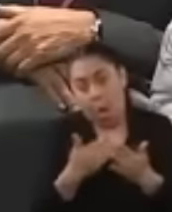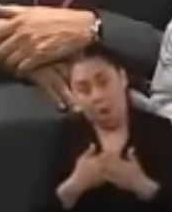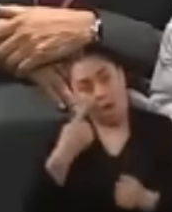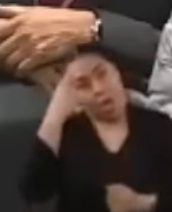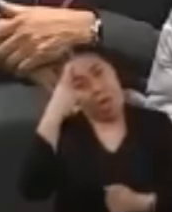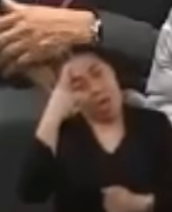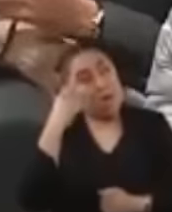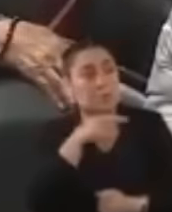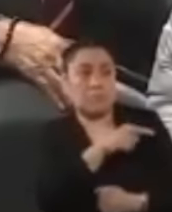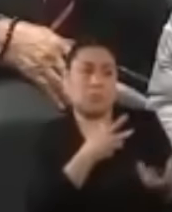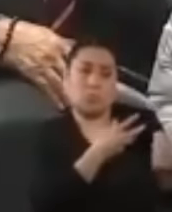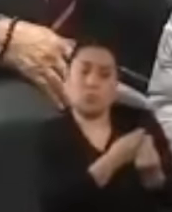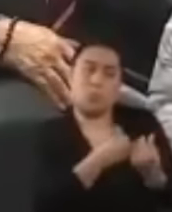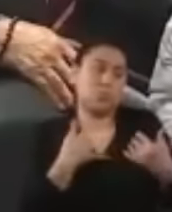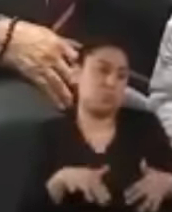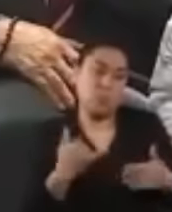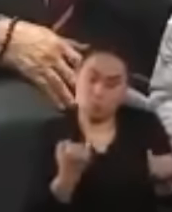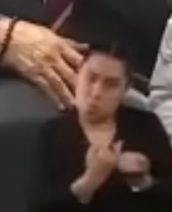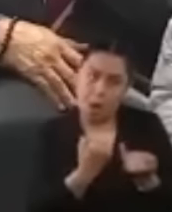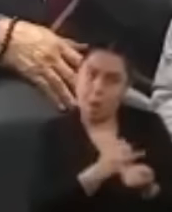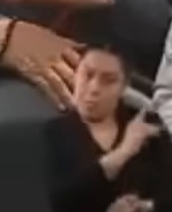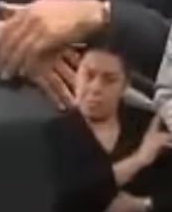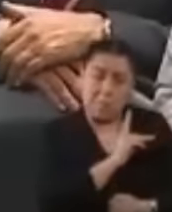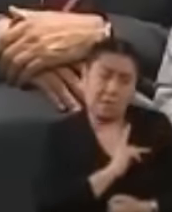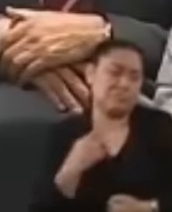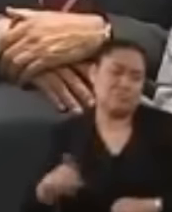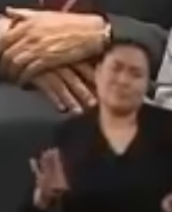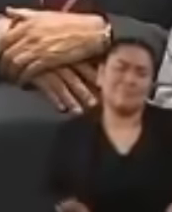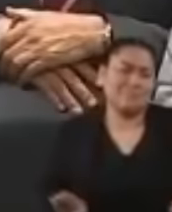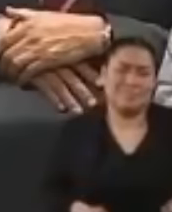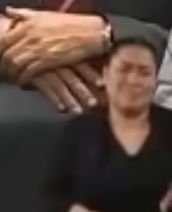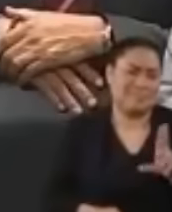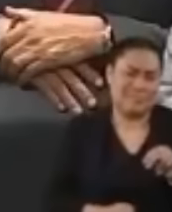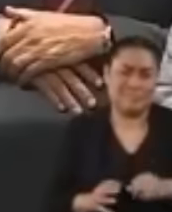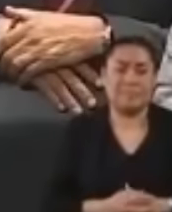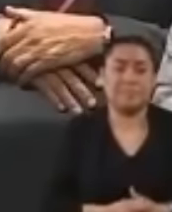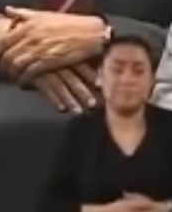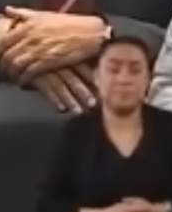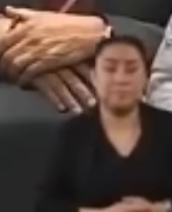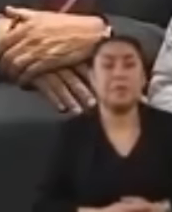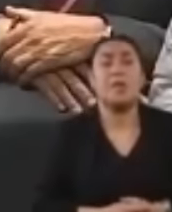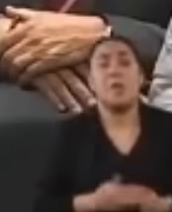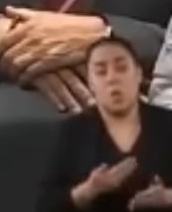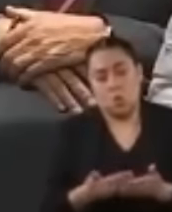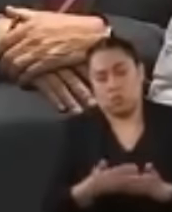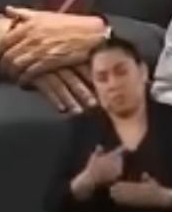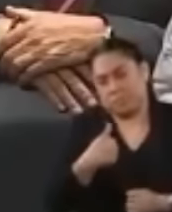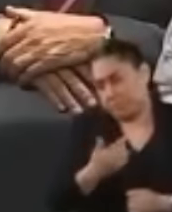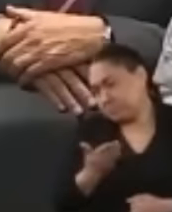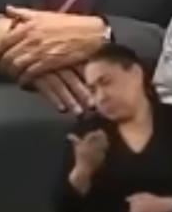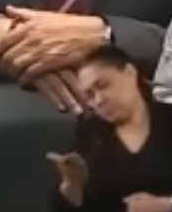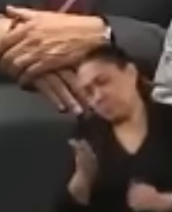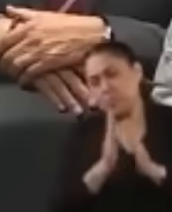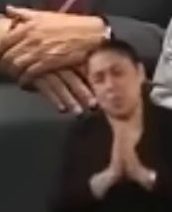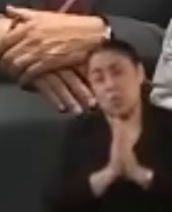de un movimiento que no les corresponde. Pero les vamos a pedir que cambien esos